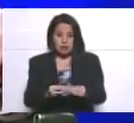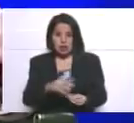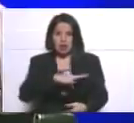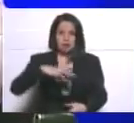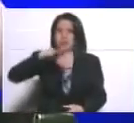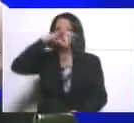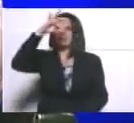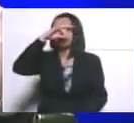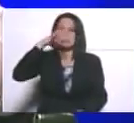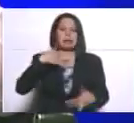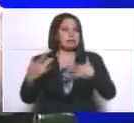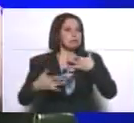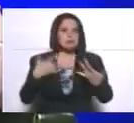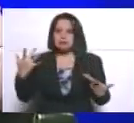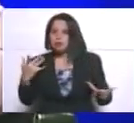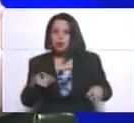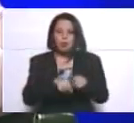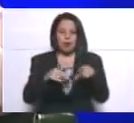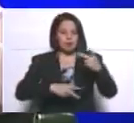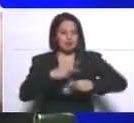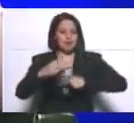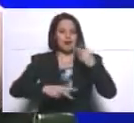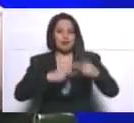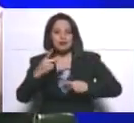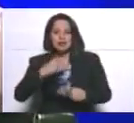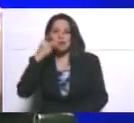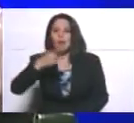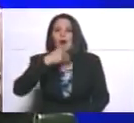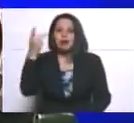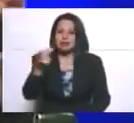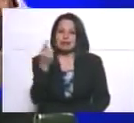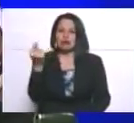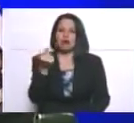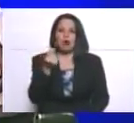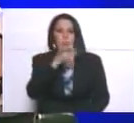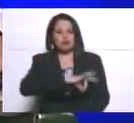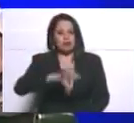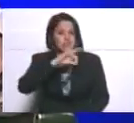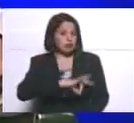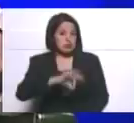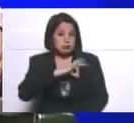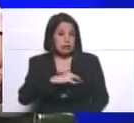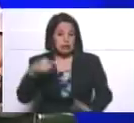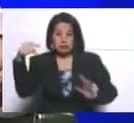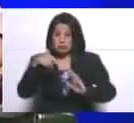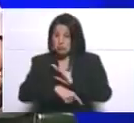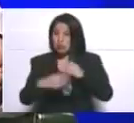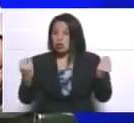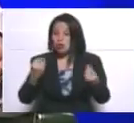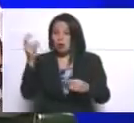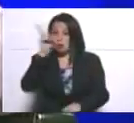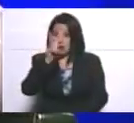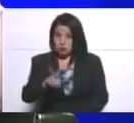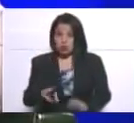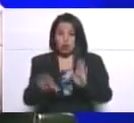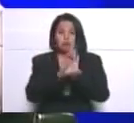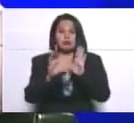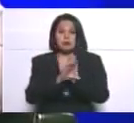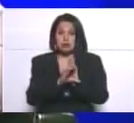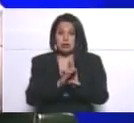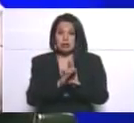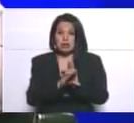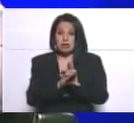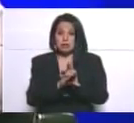activado, es un proceso político, es un proceso social, y ese proceso está activo hoy en la Venezuela constituyente. Así